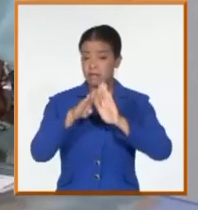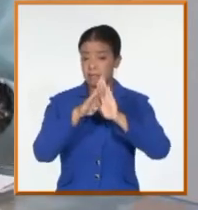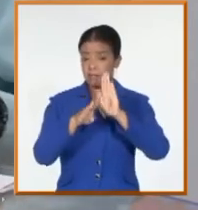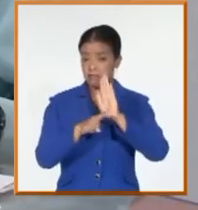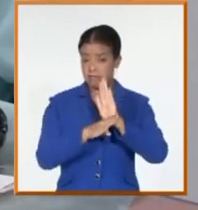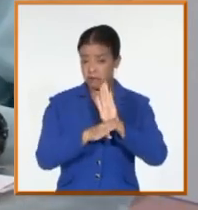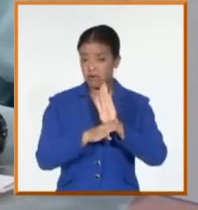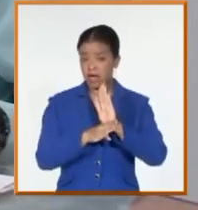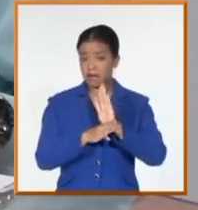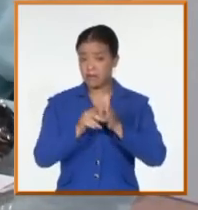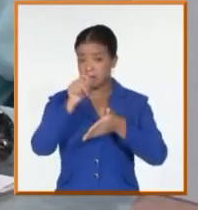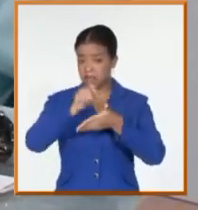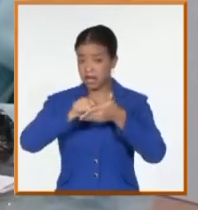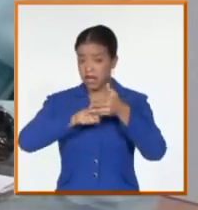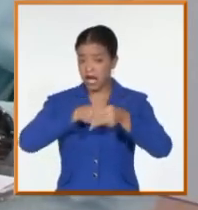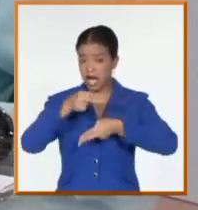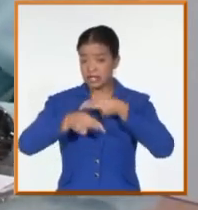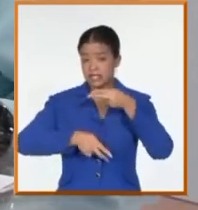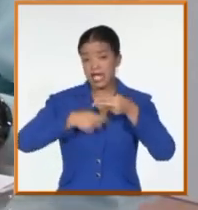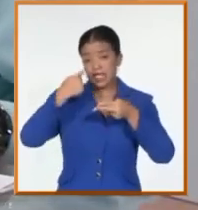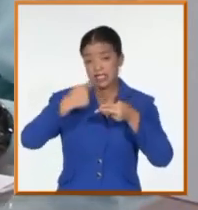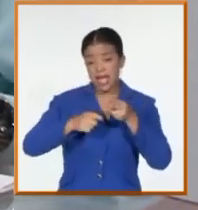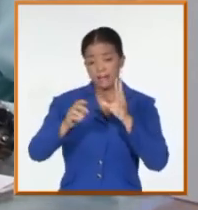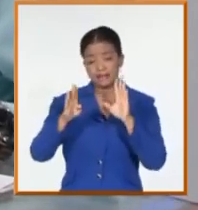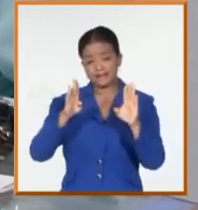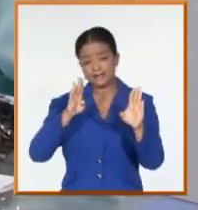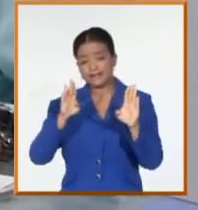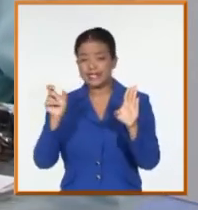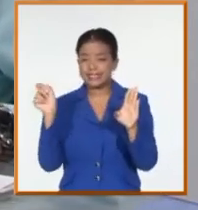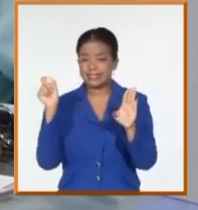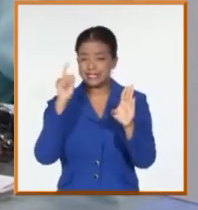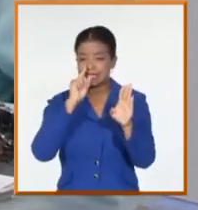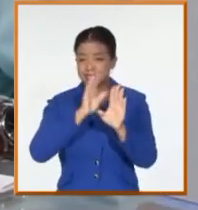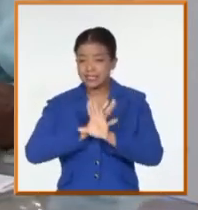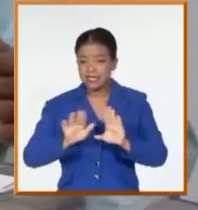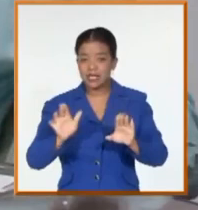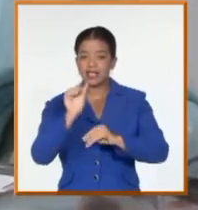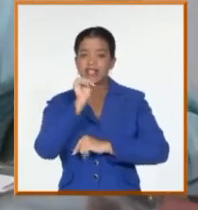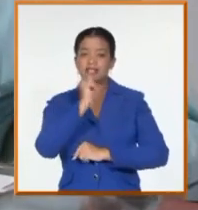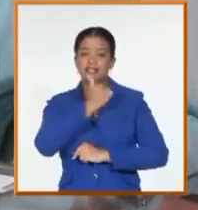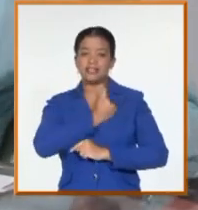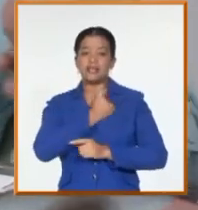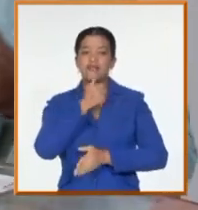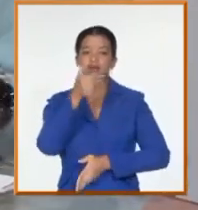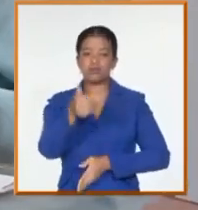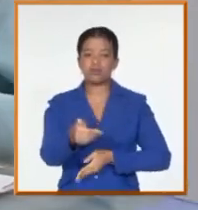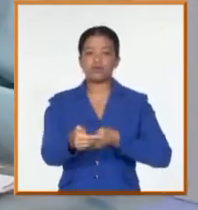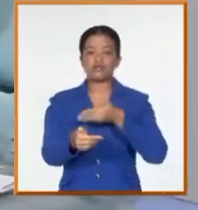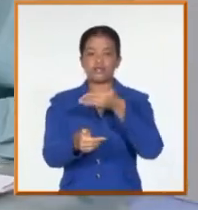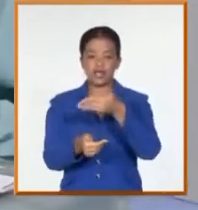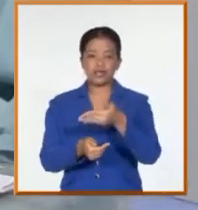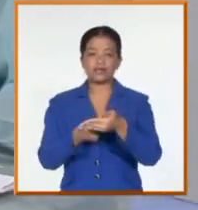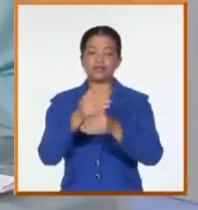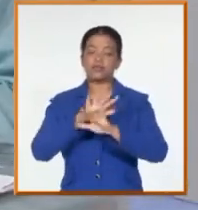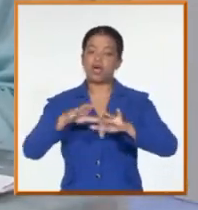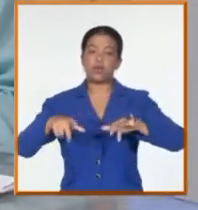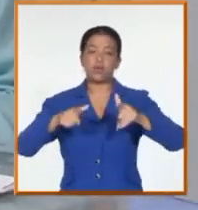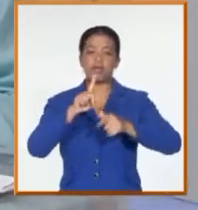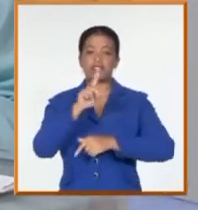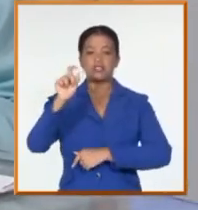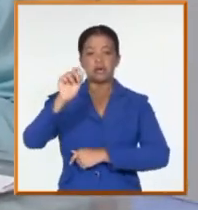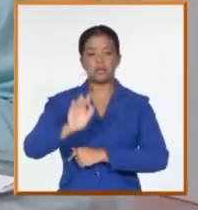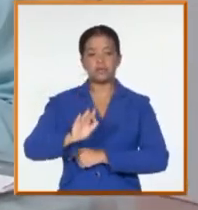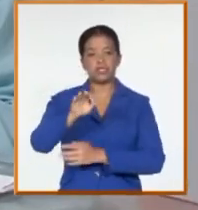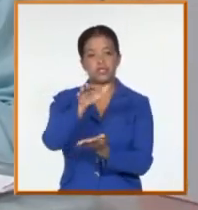hicimos debe terminarse en el mes de diciembre porque ya es el proceso que dice la Norma y entonces nos queda